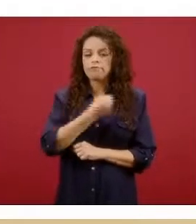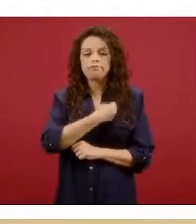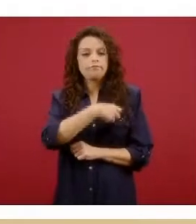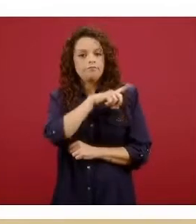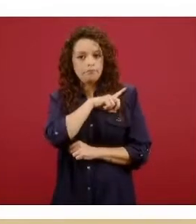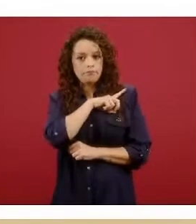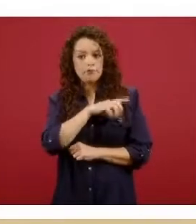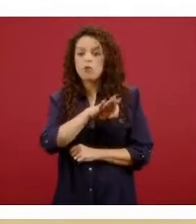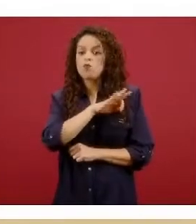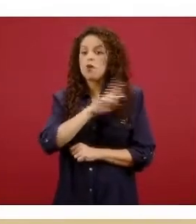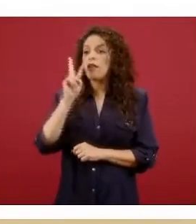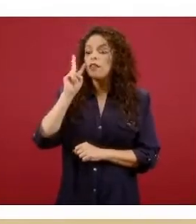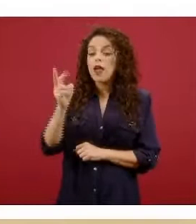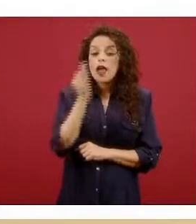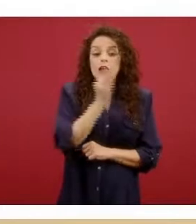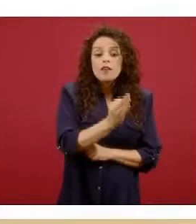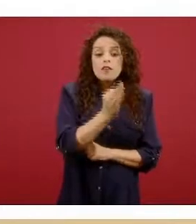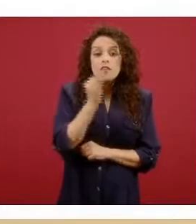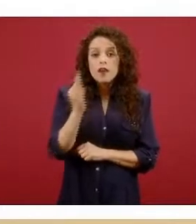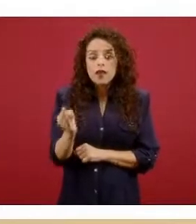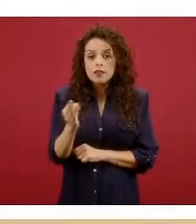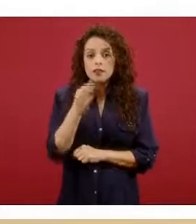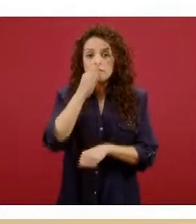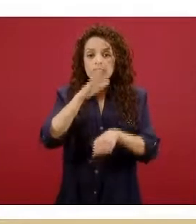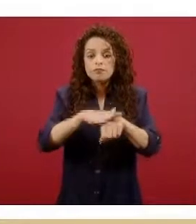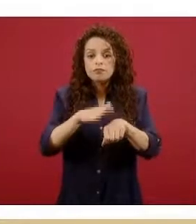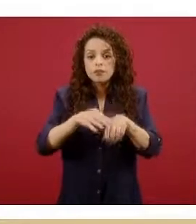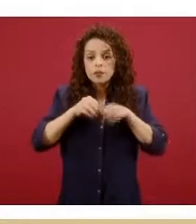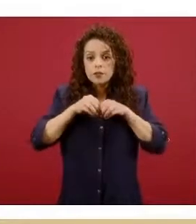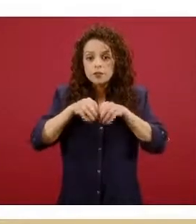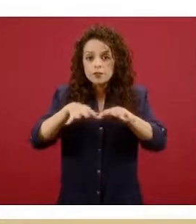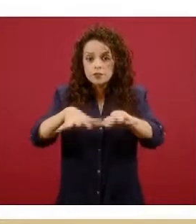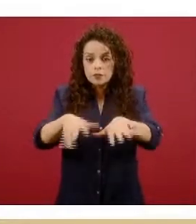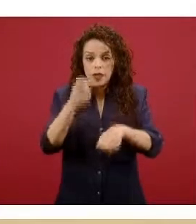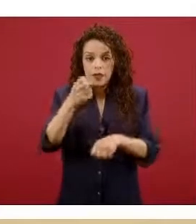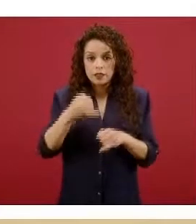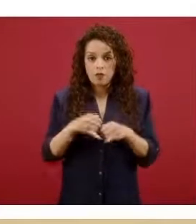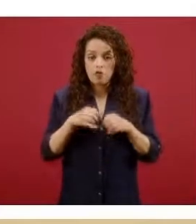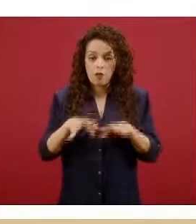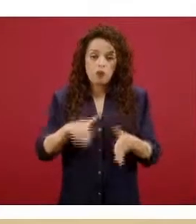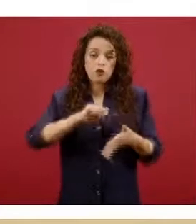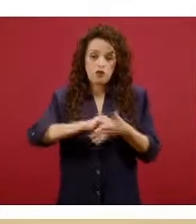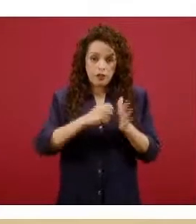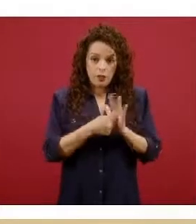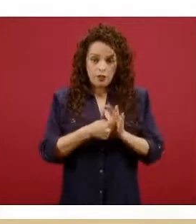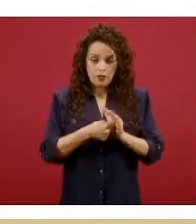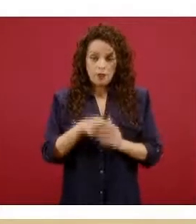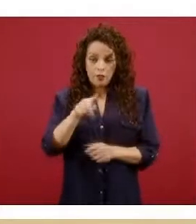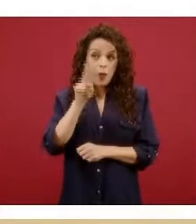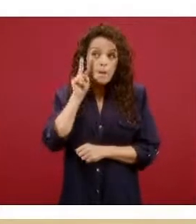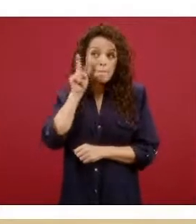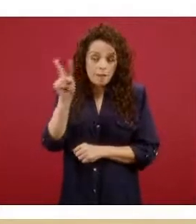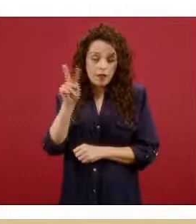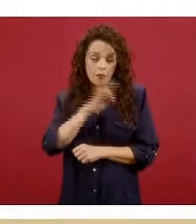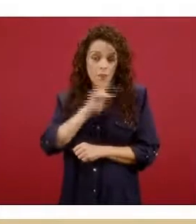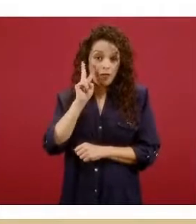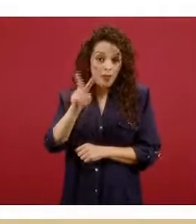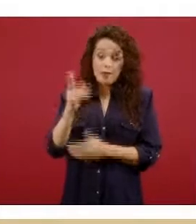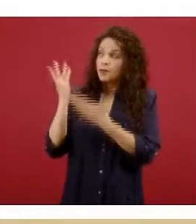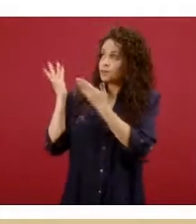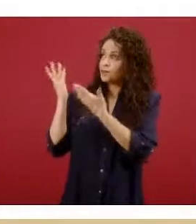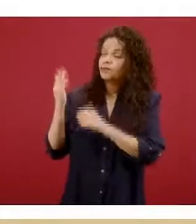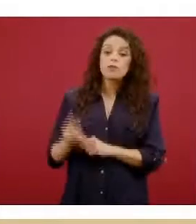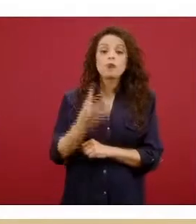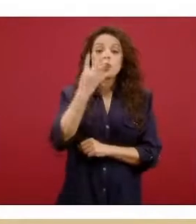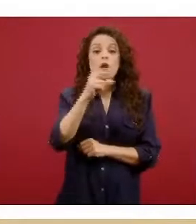la fecha en que fueron publicados los posicionamientos técnicos. Noten ustedes que el 4 de